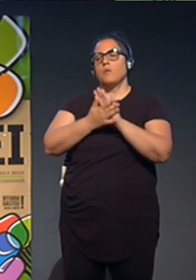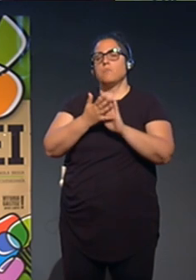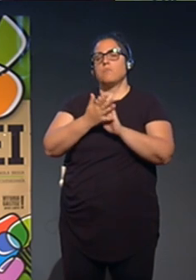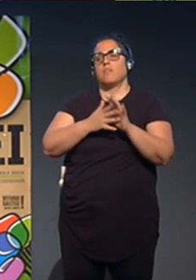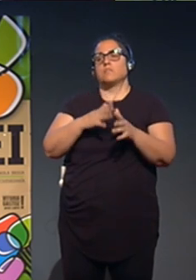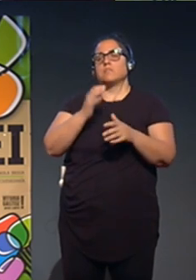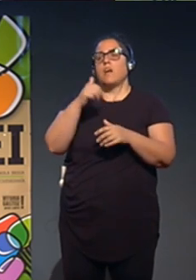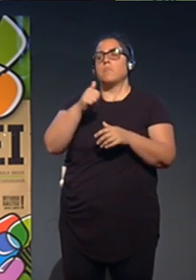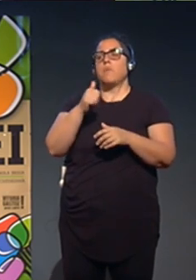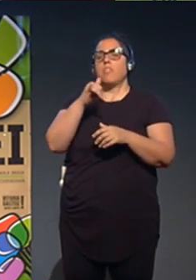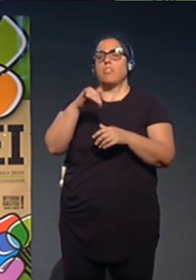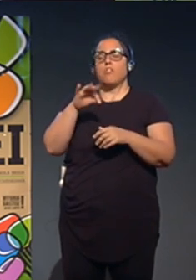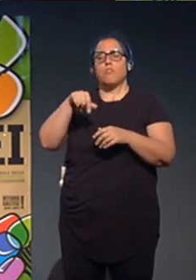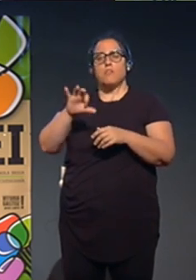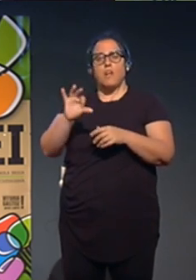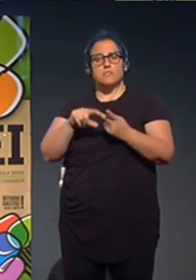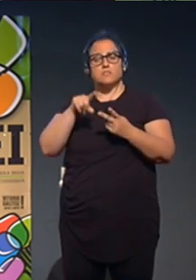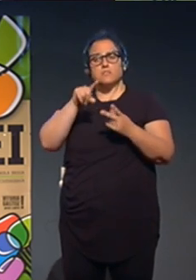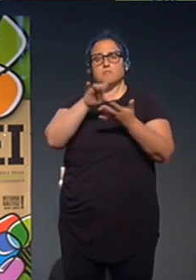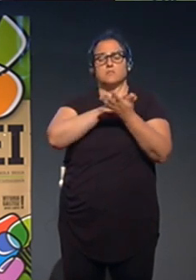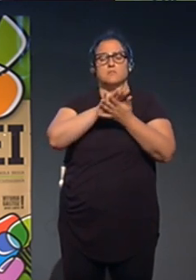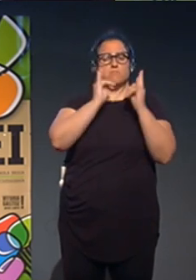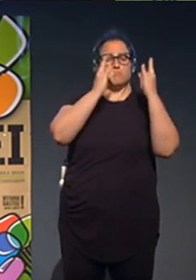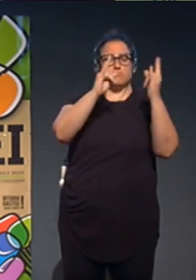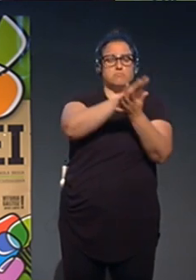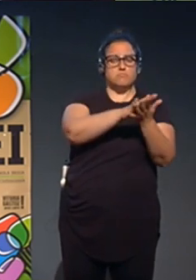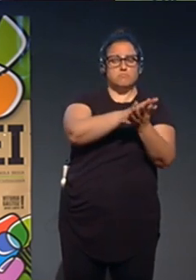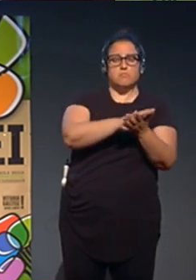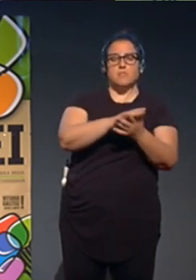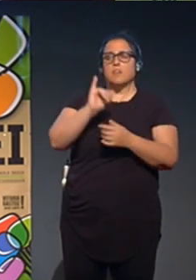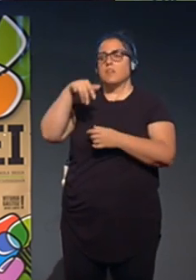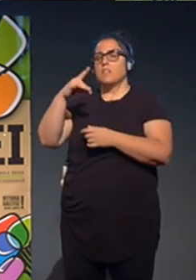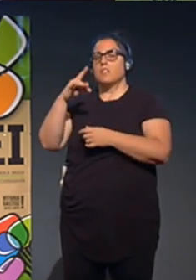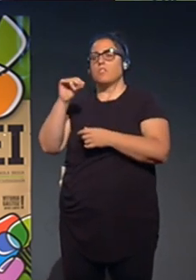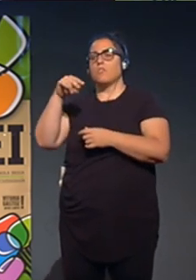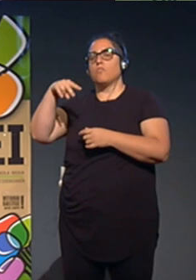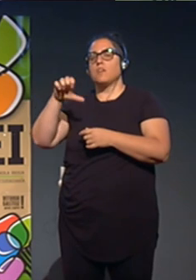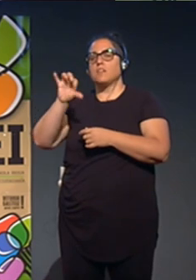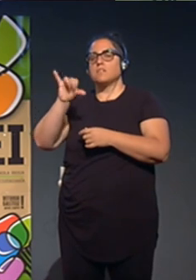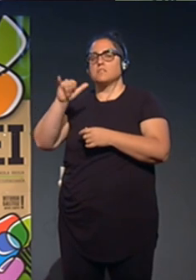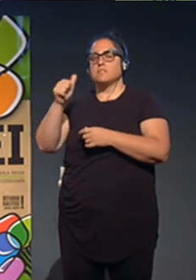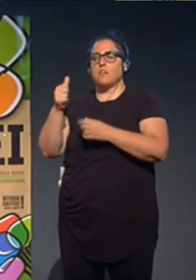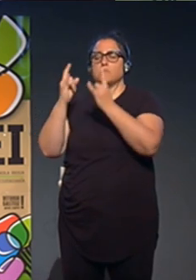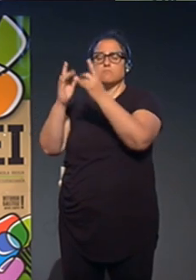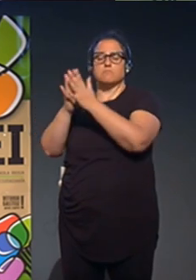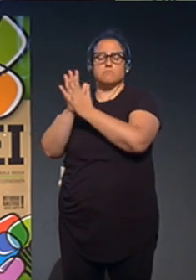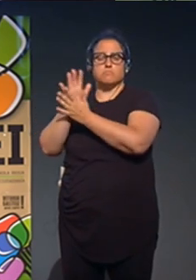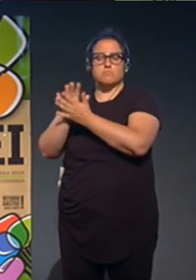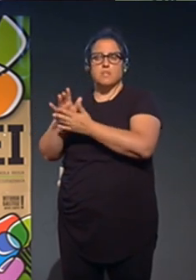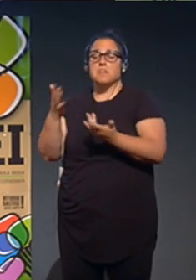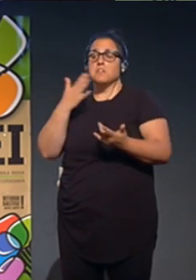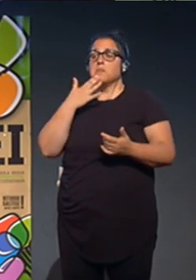Indonesia y dices que mientras sea legal hacerlo eh No importa si es inmoral y escuchando la